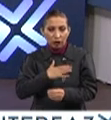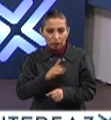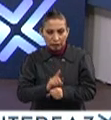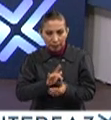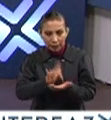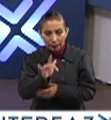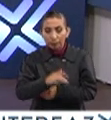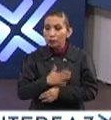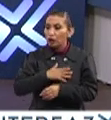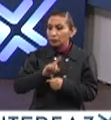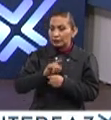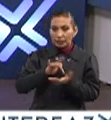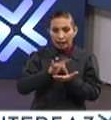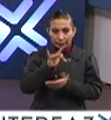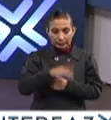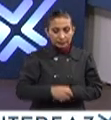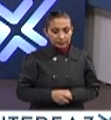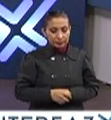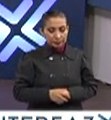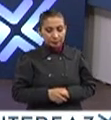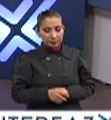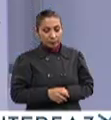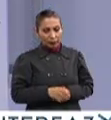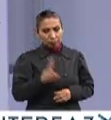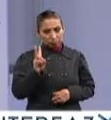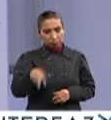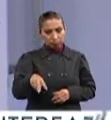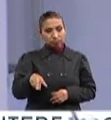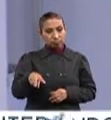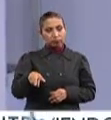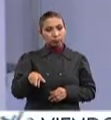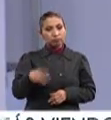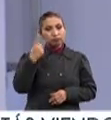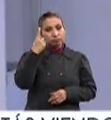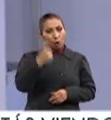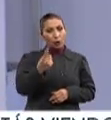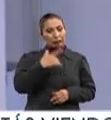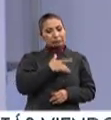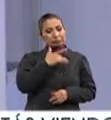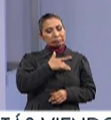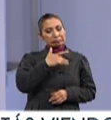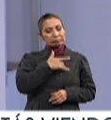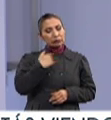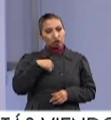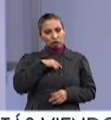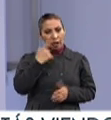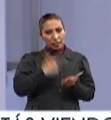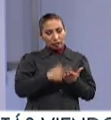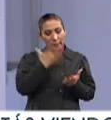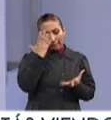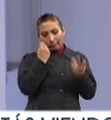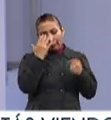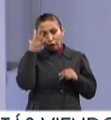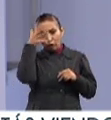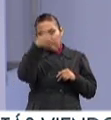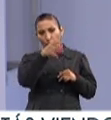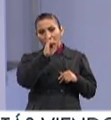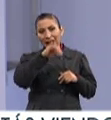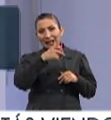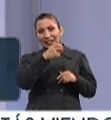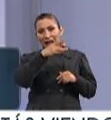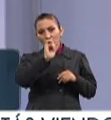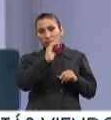gracias por estar con nosotros. Buenos días, muchas gracias. Efectivamente, una de las inquietudes que tenemos en la formación de futuros